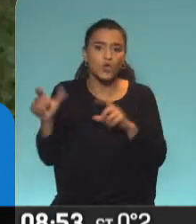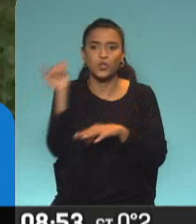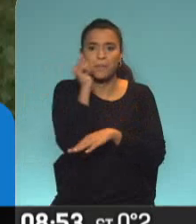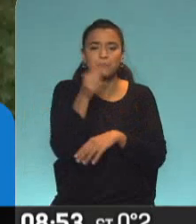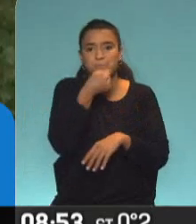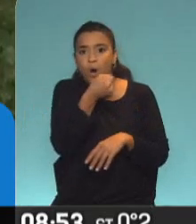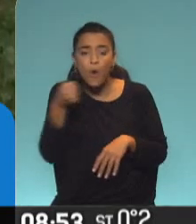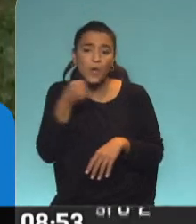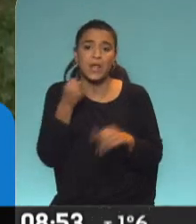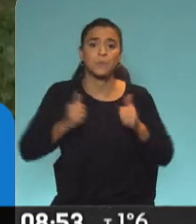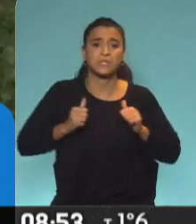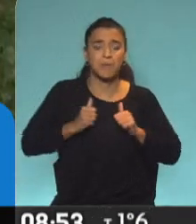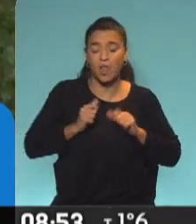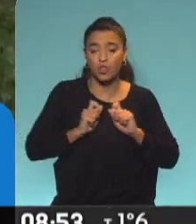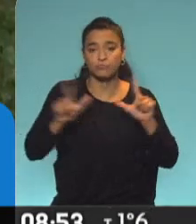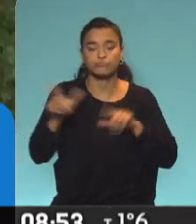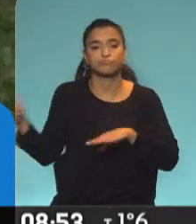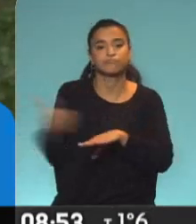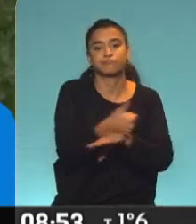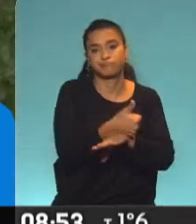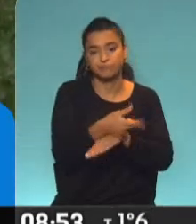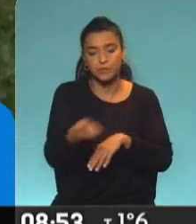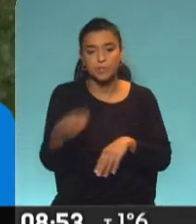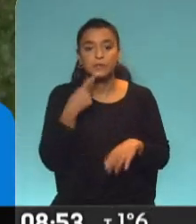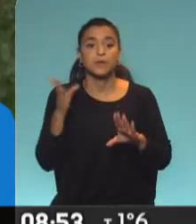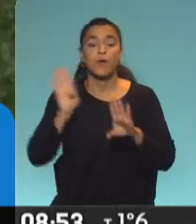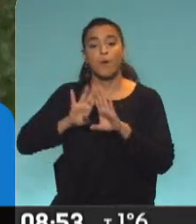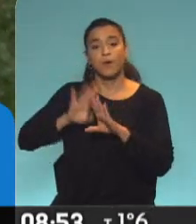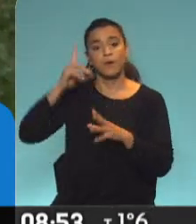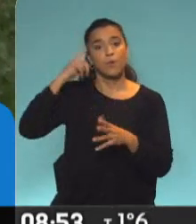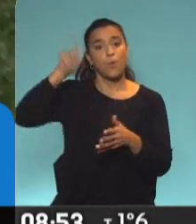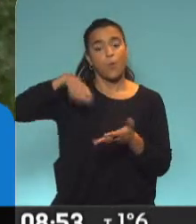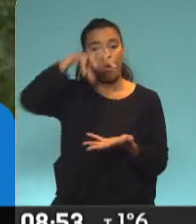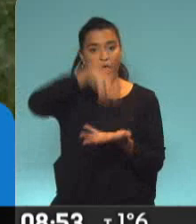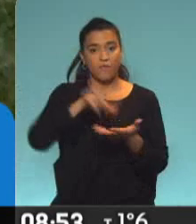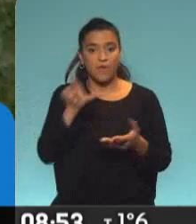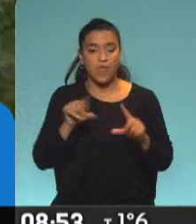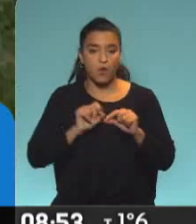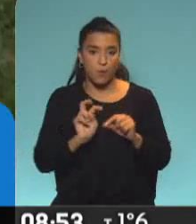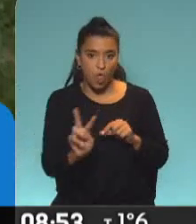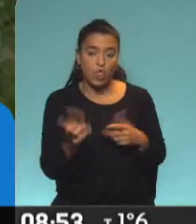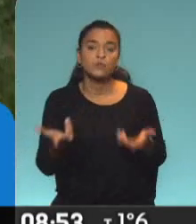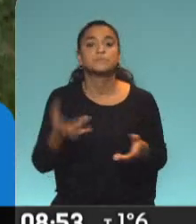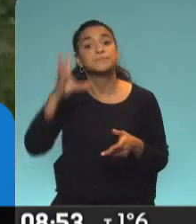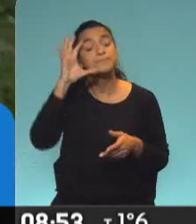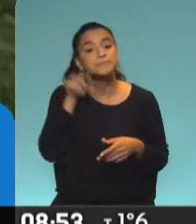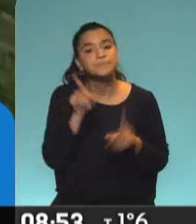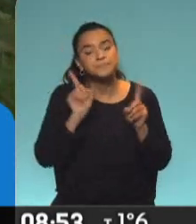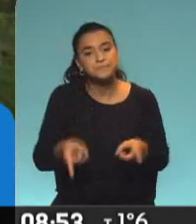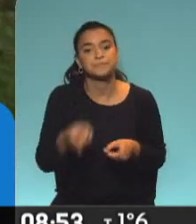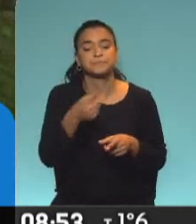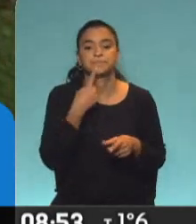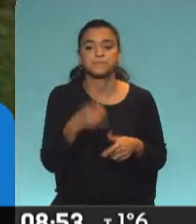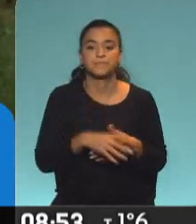también de móviles que están aquí frente a la puerta del juzgado federal número 2. Recordemos entonces